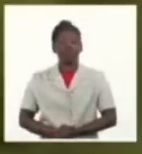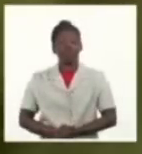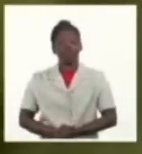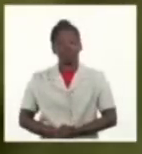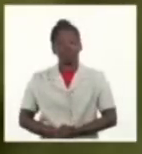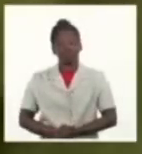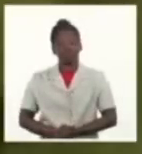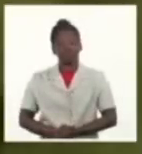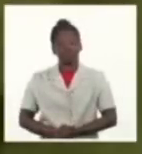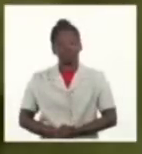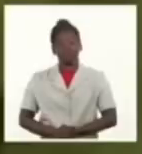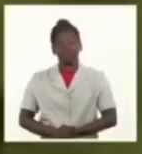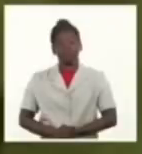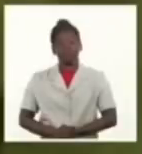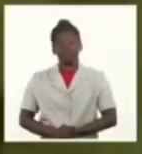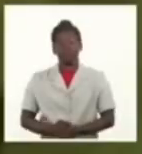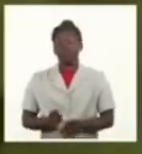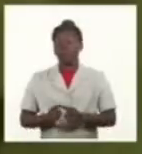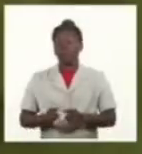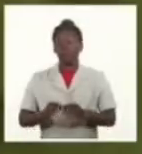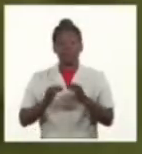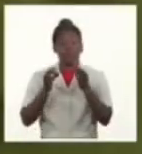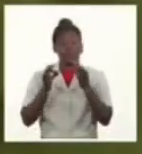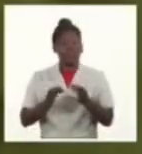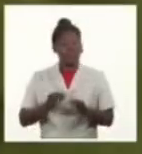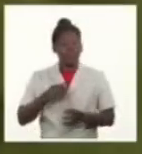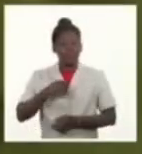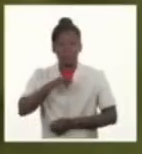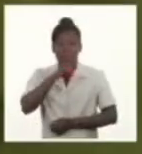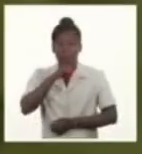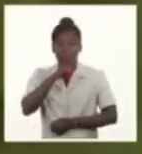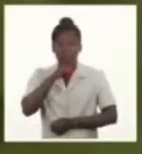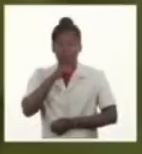Pero se desvivió siempre.